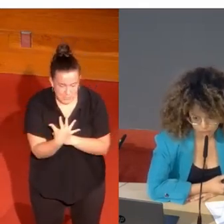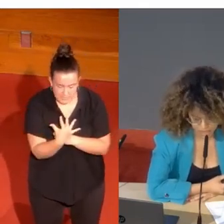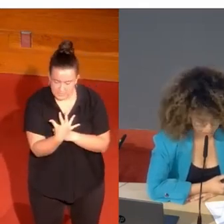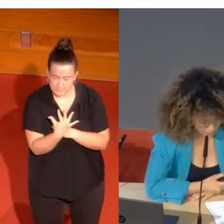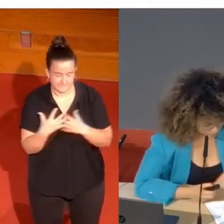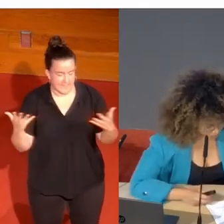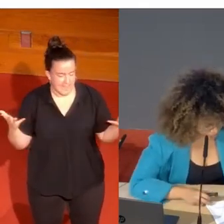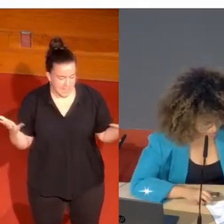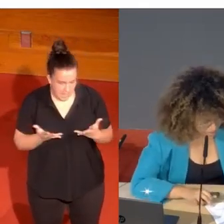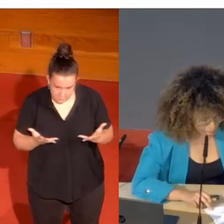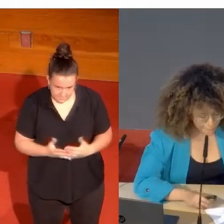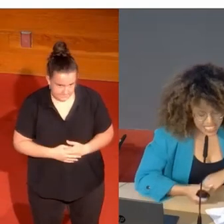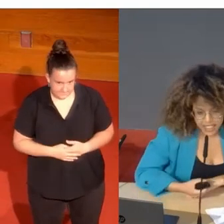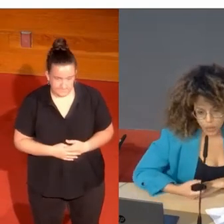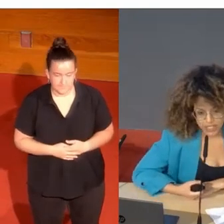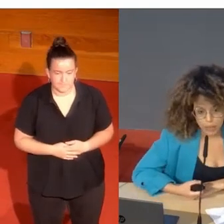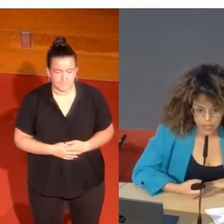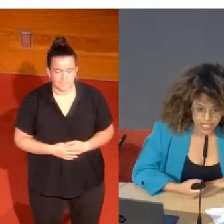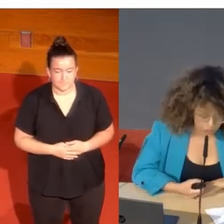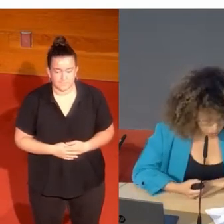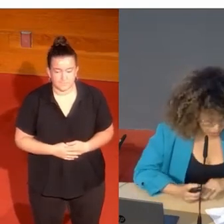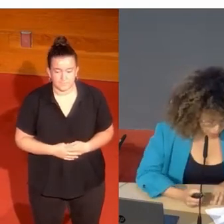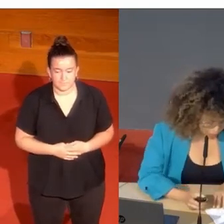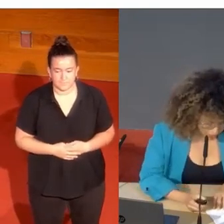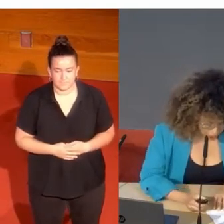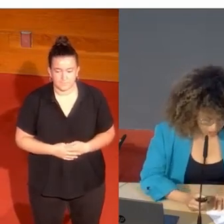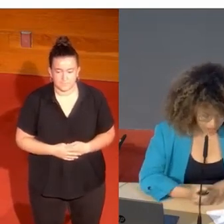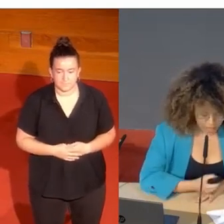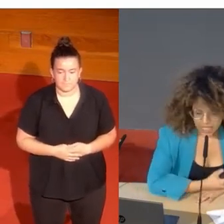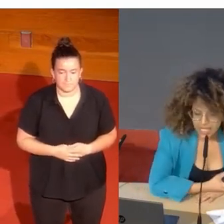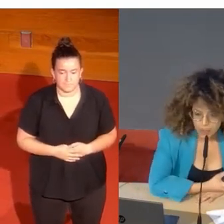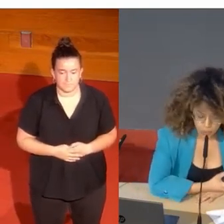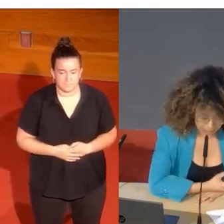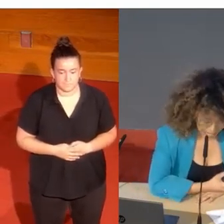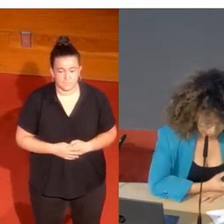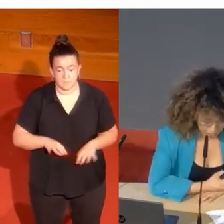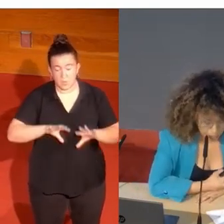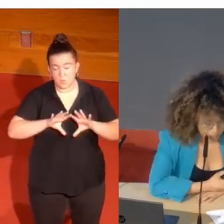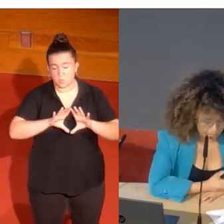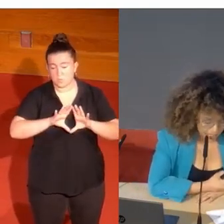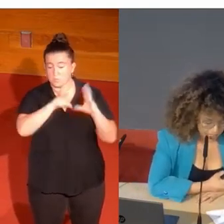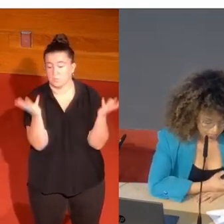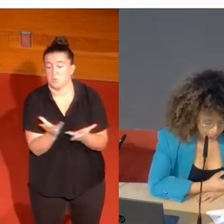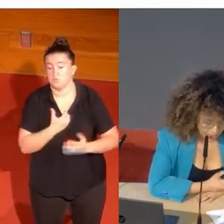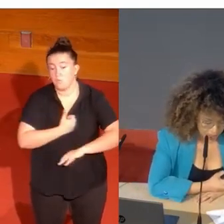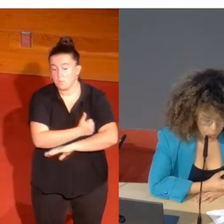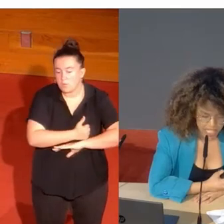muy muy grave más del 50% de la población eh mundial